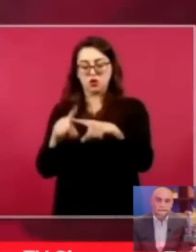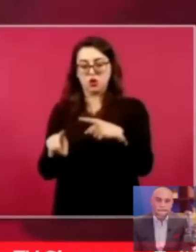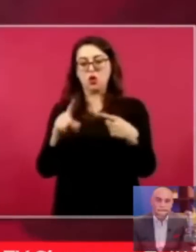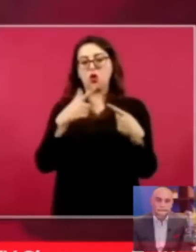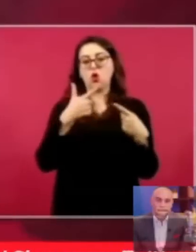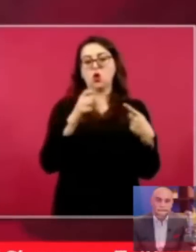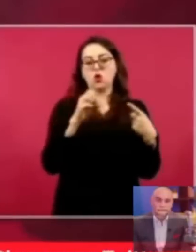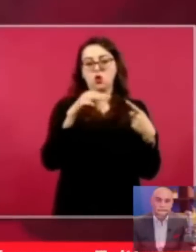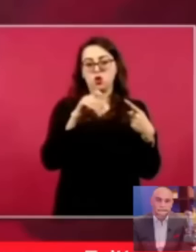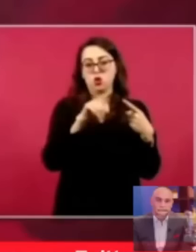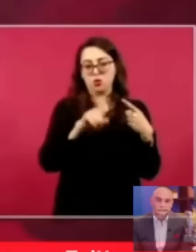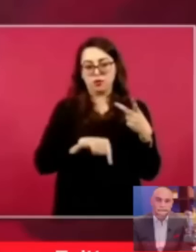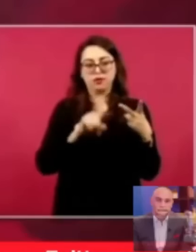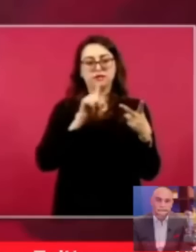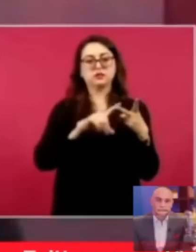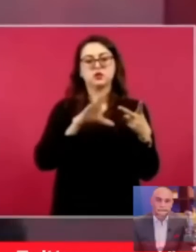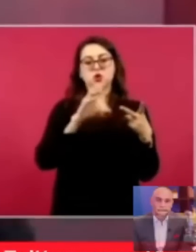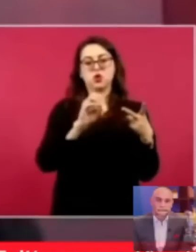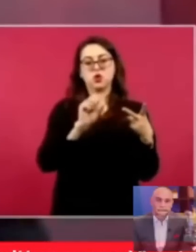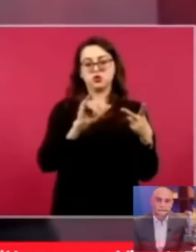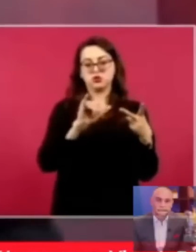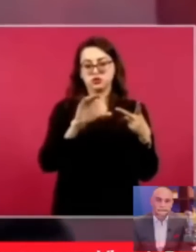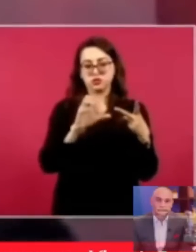en donde está cocido